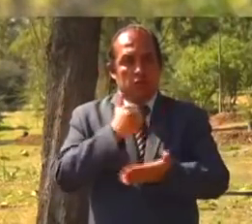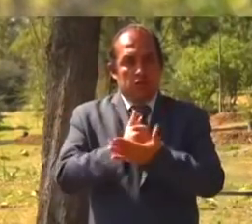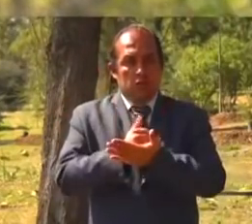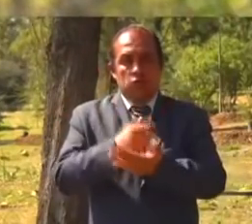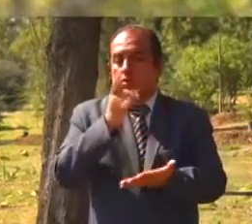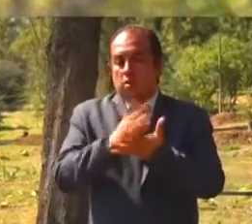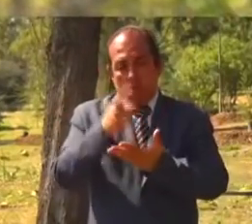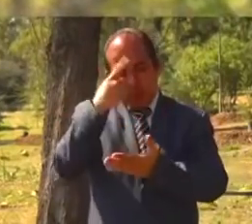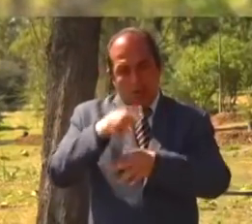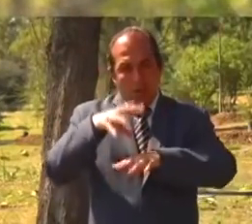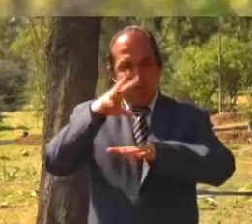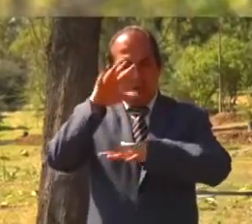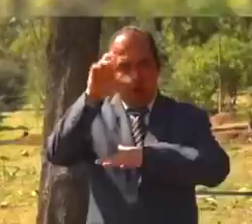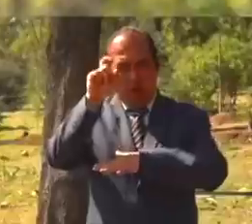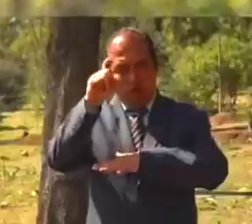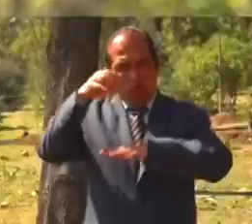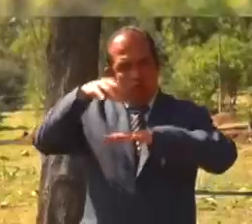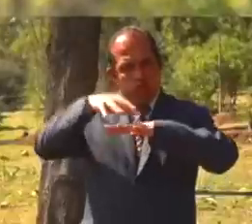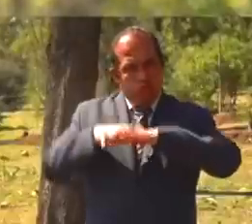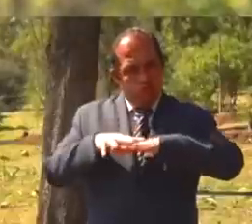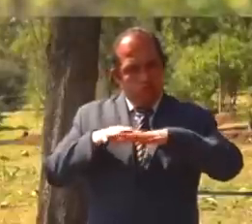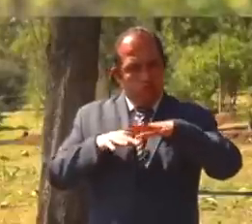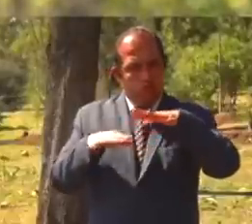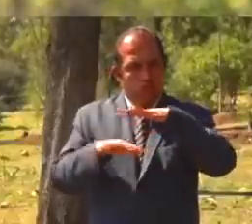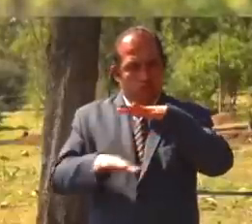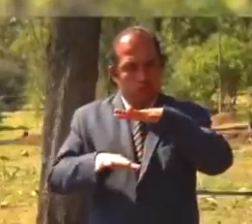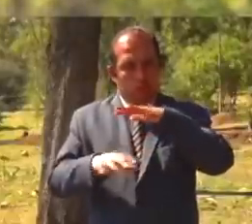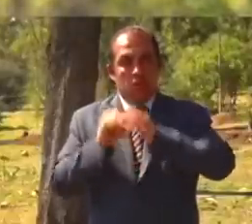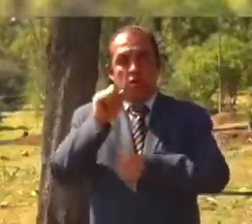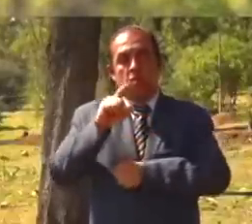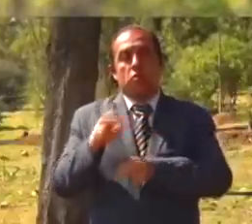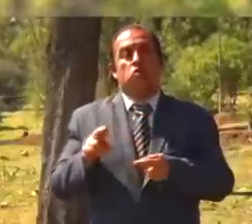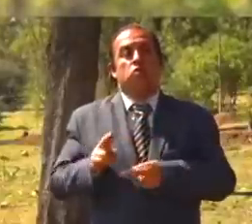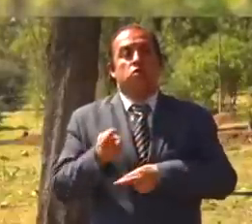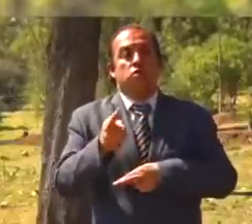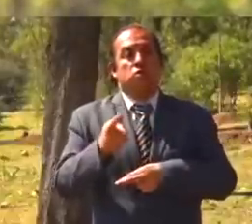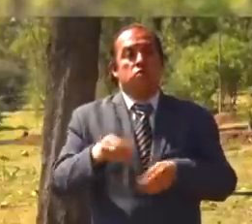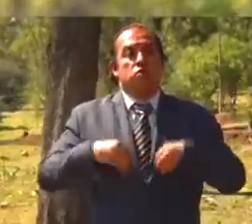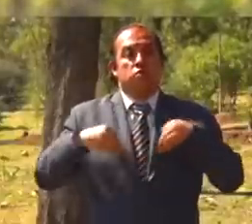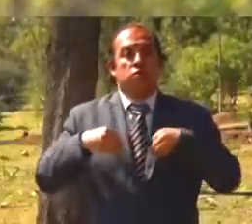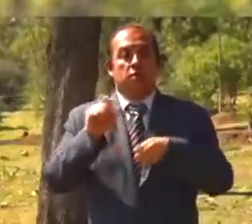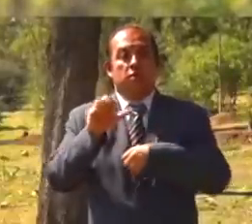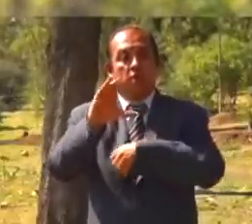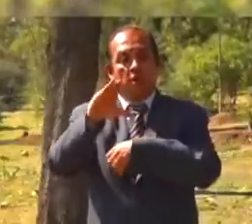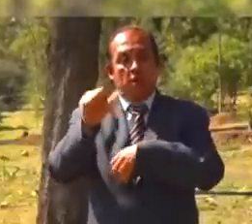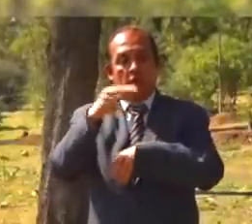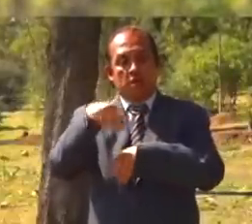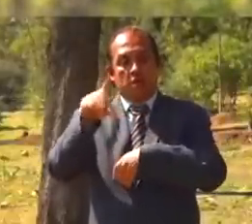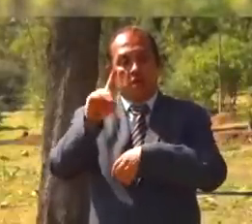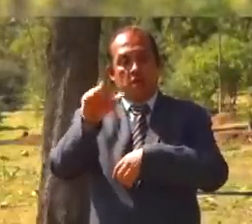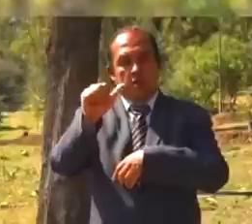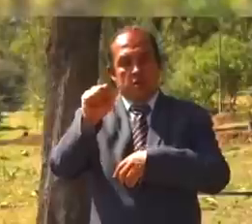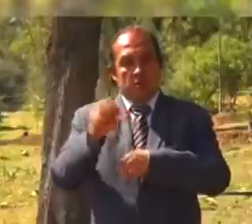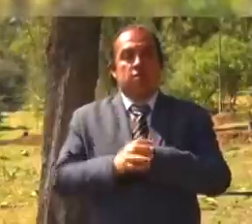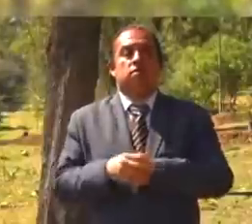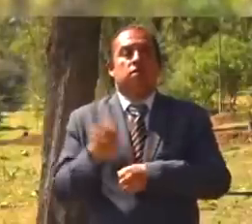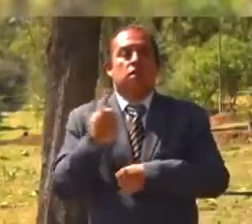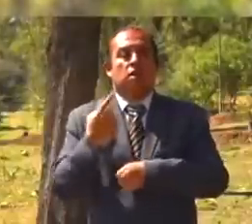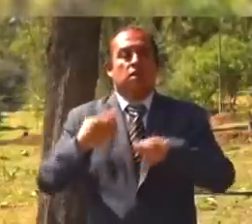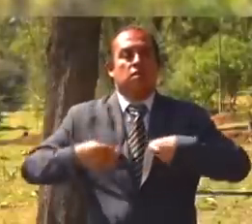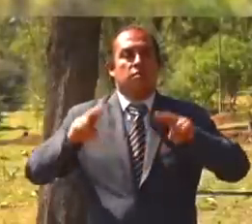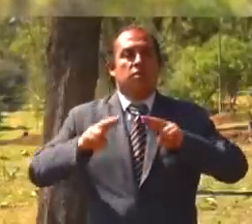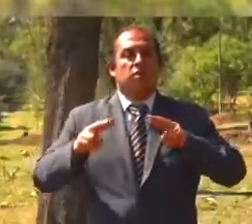por la infiltración al acuífero, sino también los ríos vivos y las cañadas que representan esta 3ª sección y que